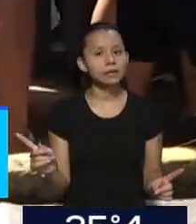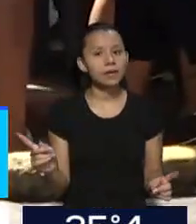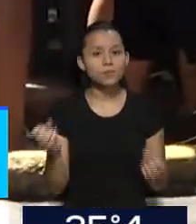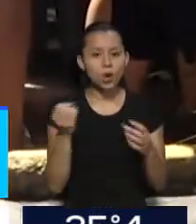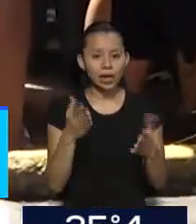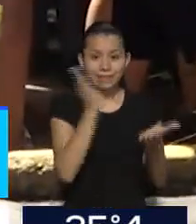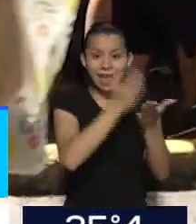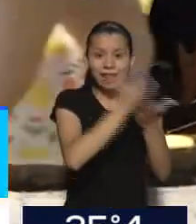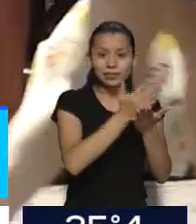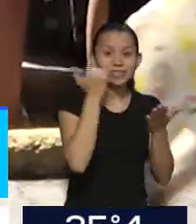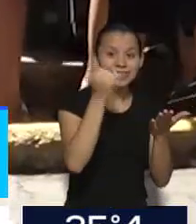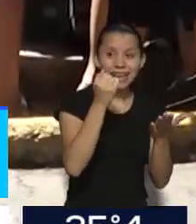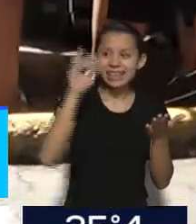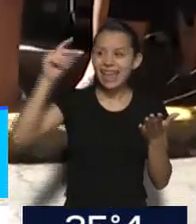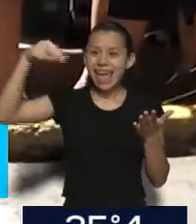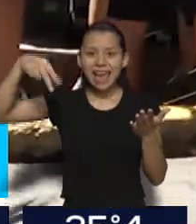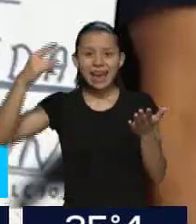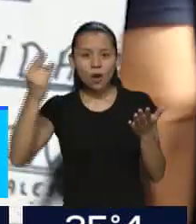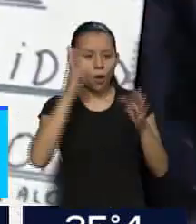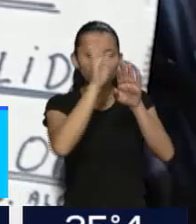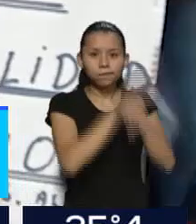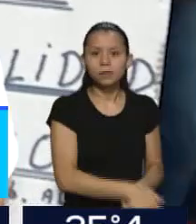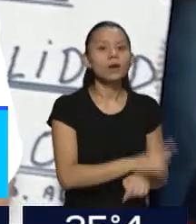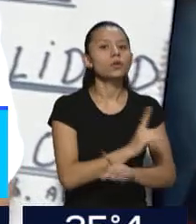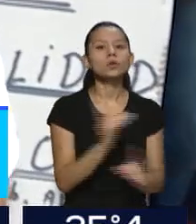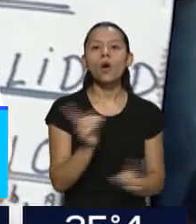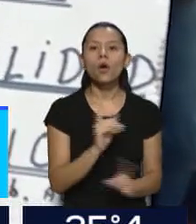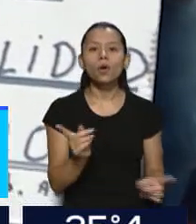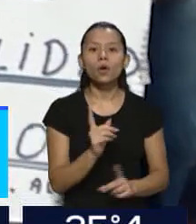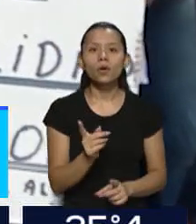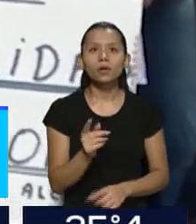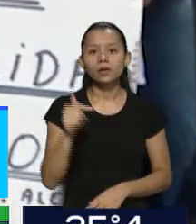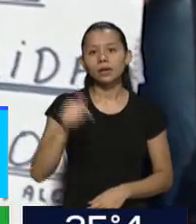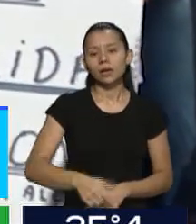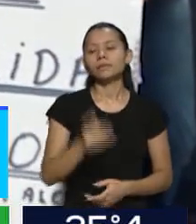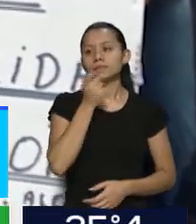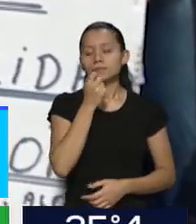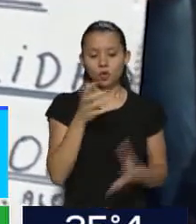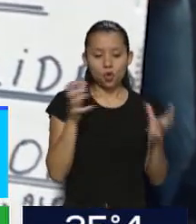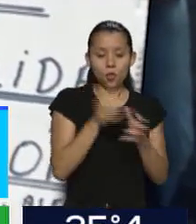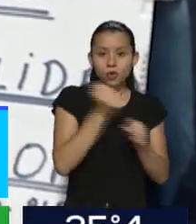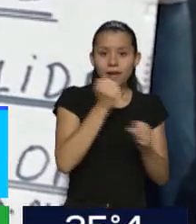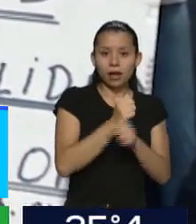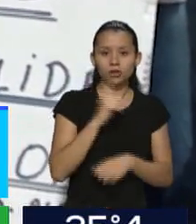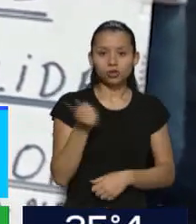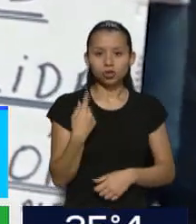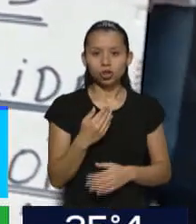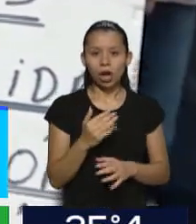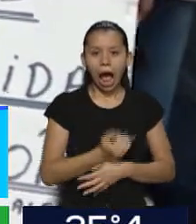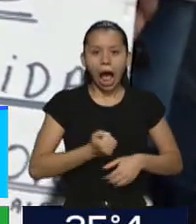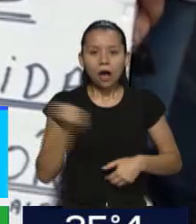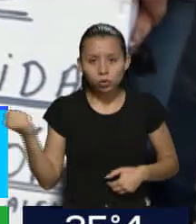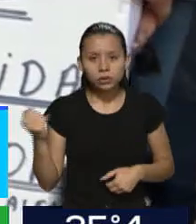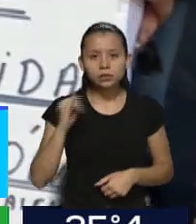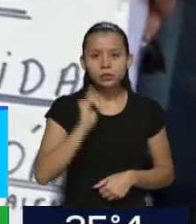de derechos solo por un decreto de necesidad de urgencia. Acá lo que estamos viendo es que los trabajadores vamos a padecer el ajuste en el incremento del alimento, en el incremento de